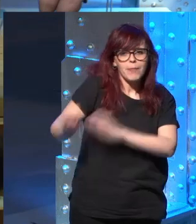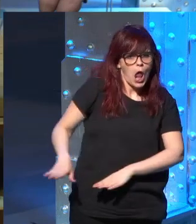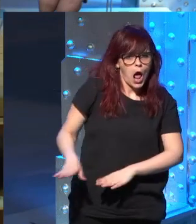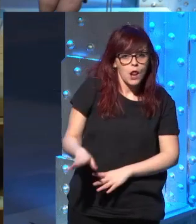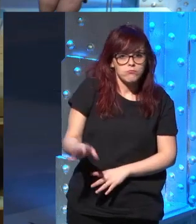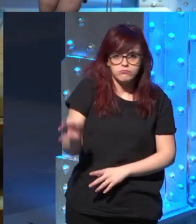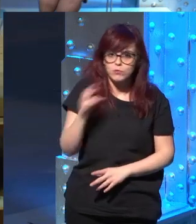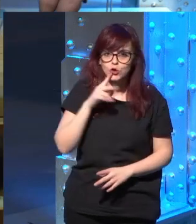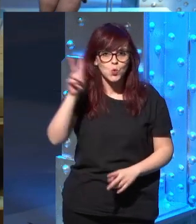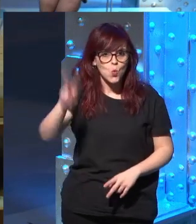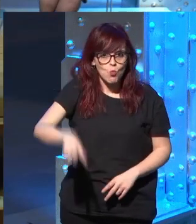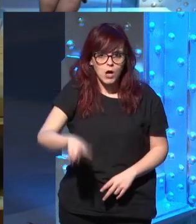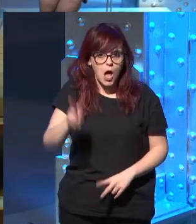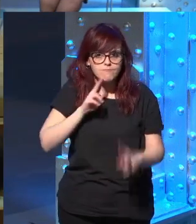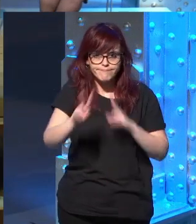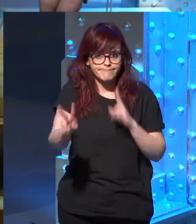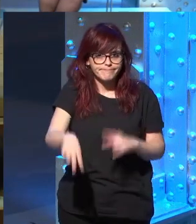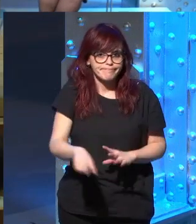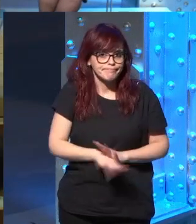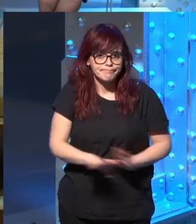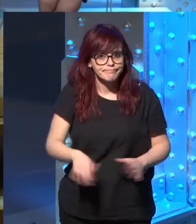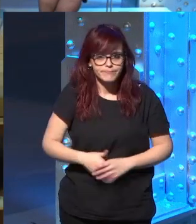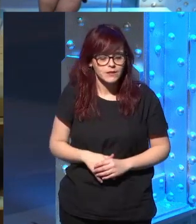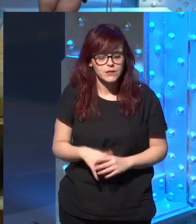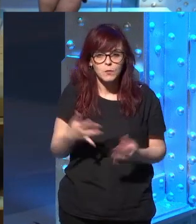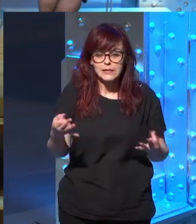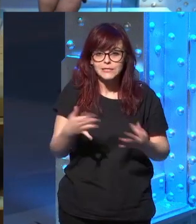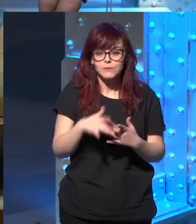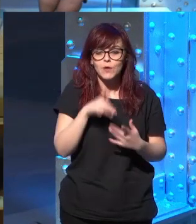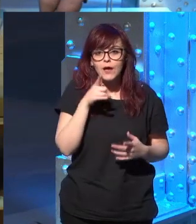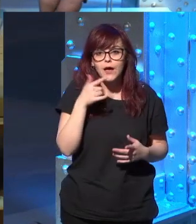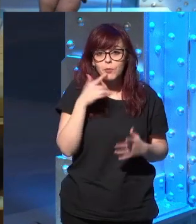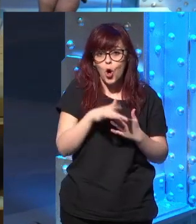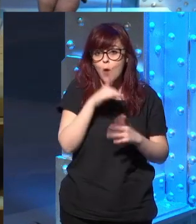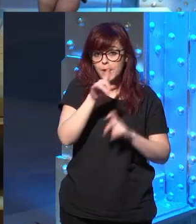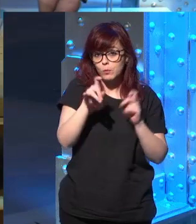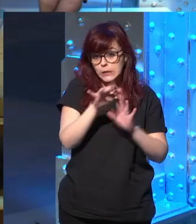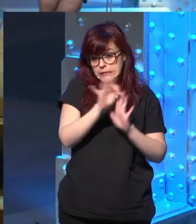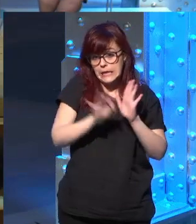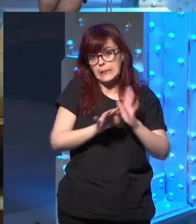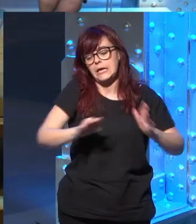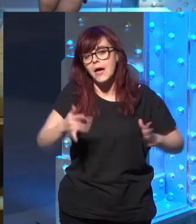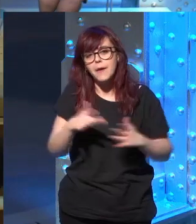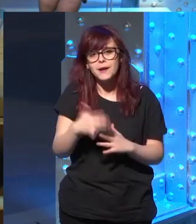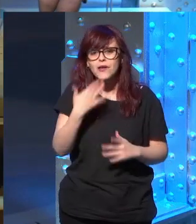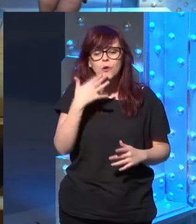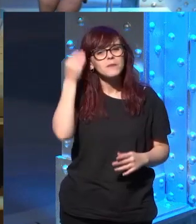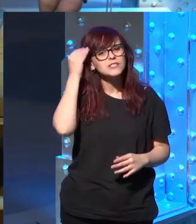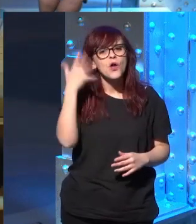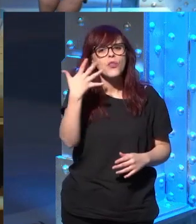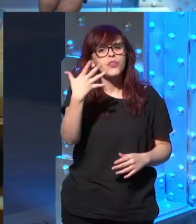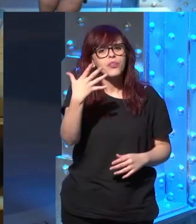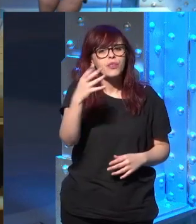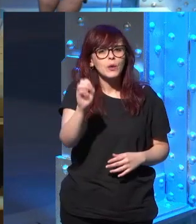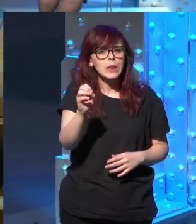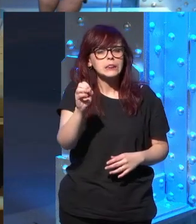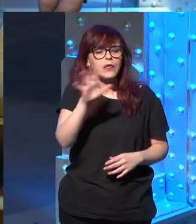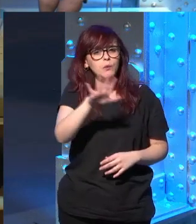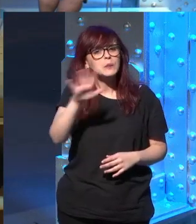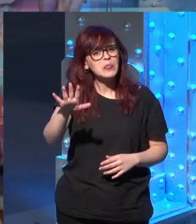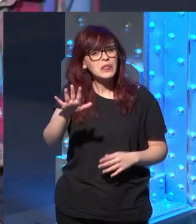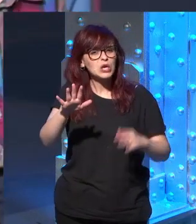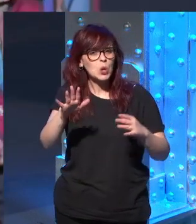Bueno, ir contestando conforme vayáis viendo y si queréis pasamos a la siguiente, puesto que hay mucho. A los 55 yo creo ya. Sí, a los 55